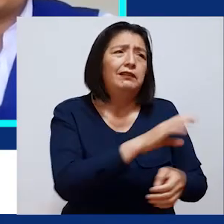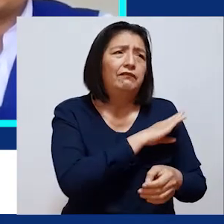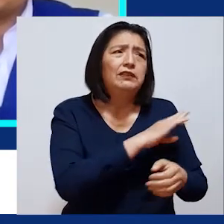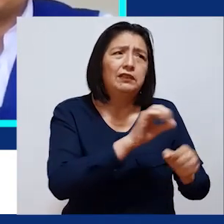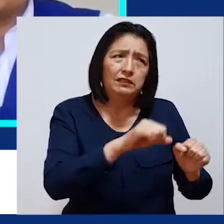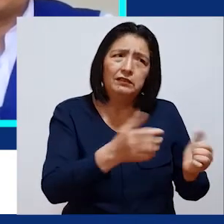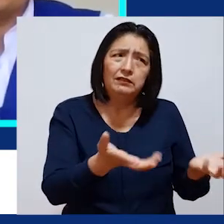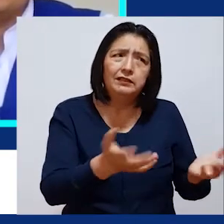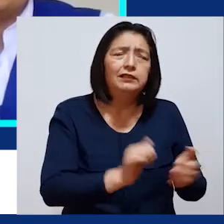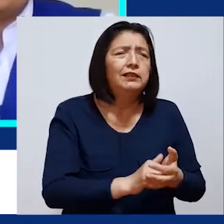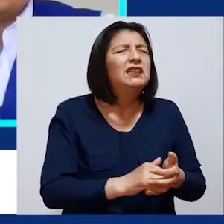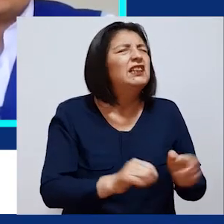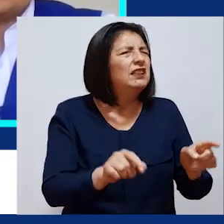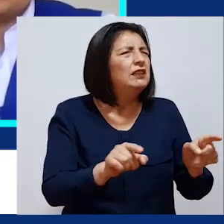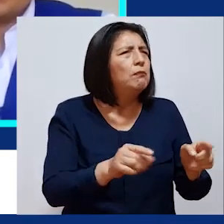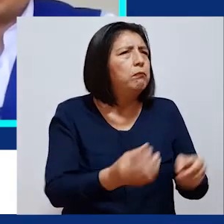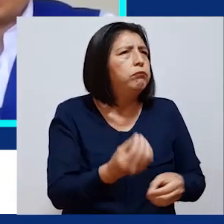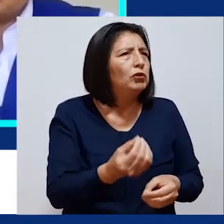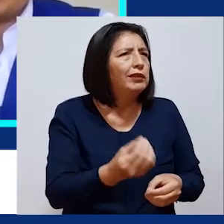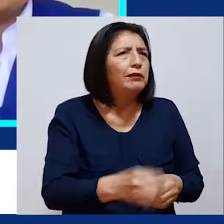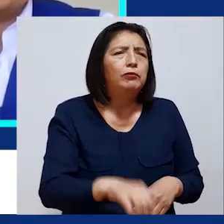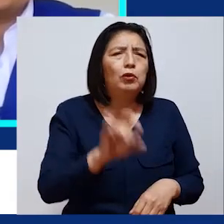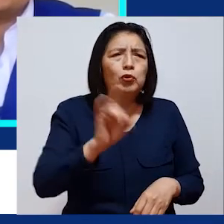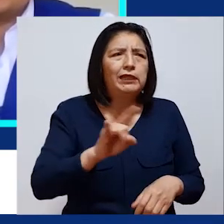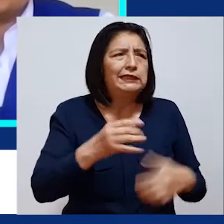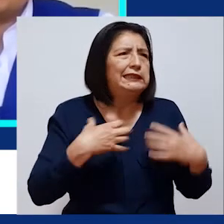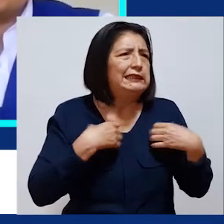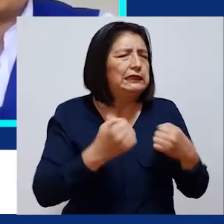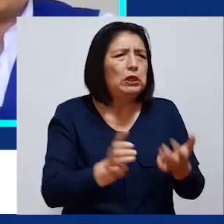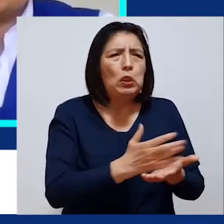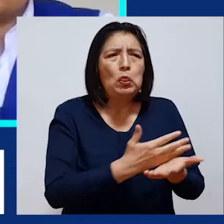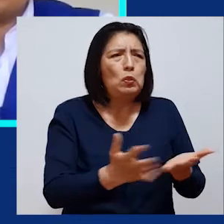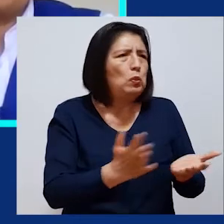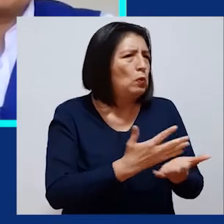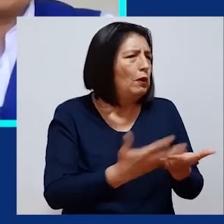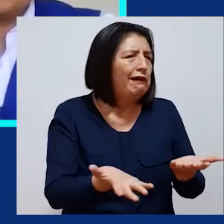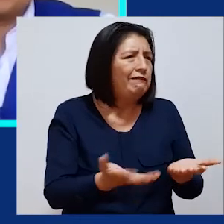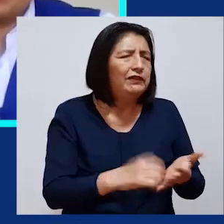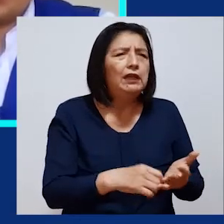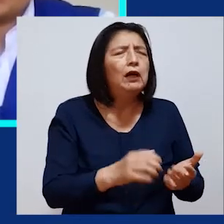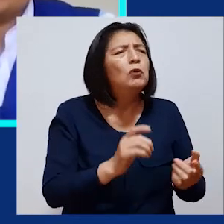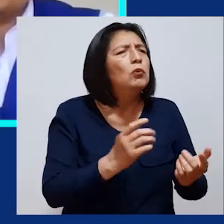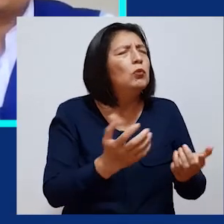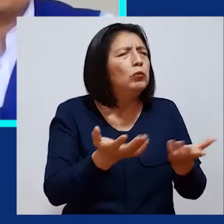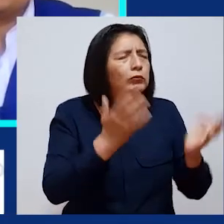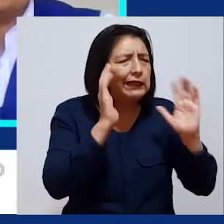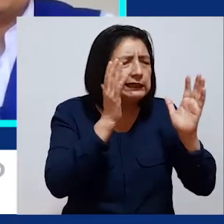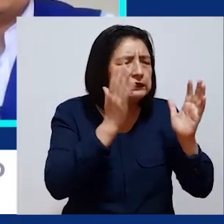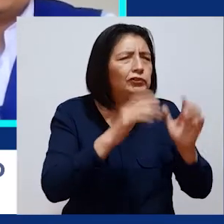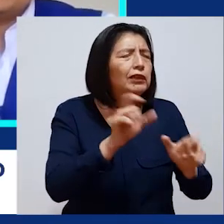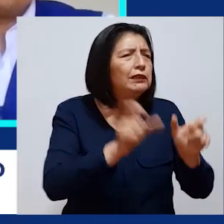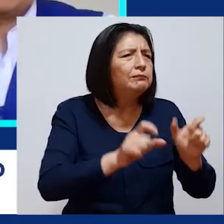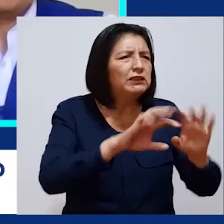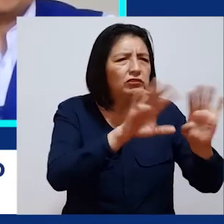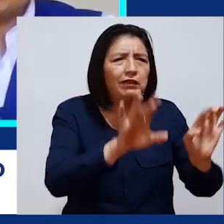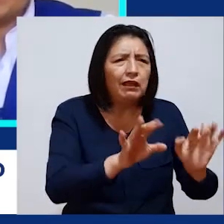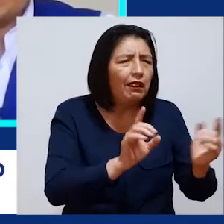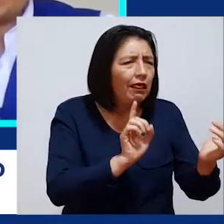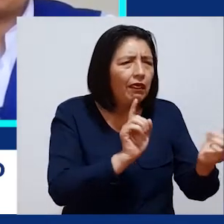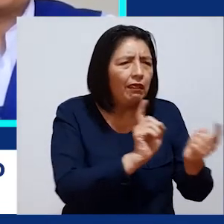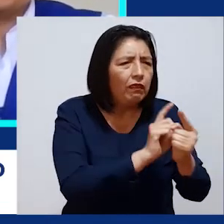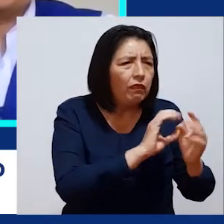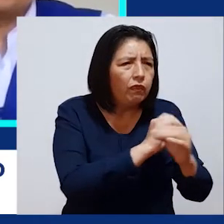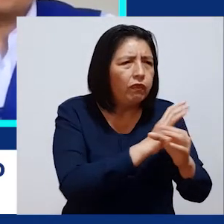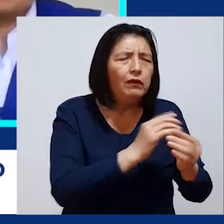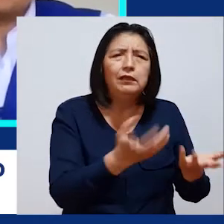comisarías y el Ministerio Público, en tanto que por la emergencia sanitaria no había una atención remota en estos lugares y la policía no tenía